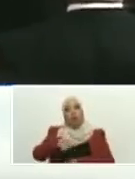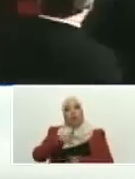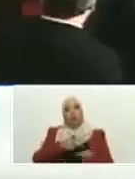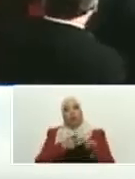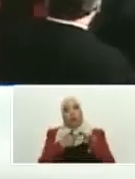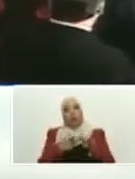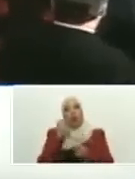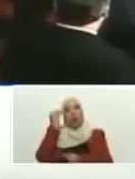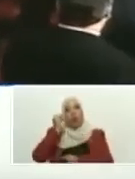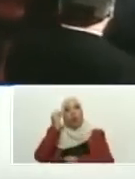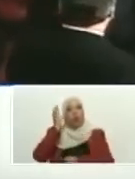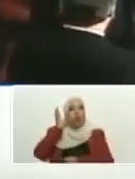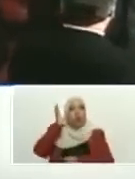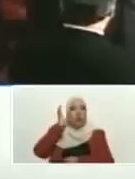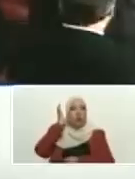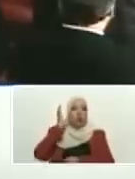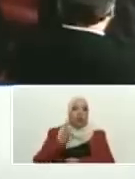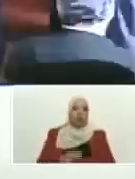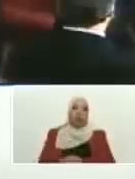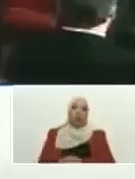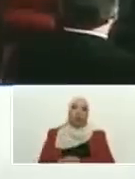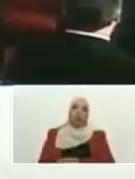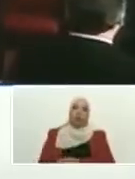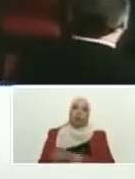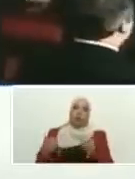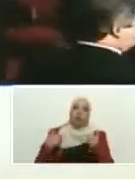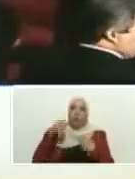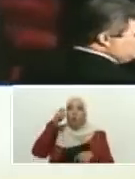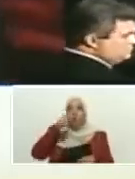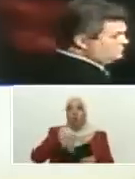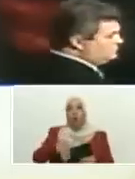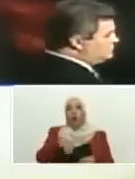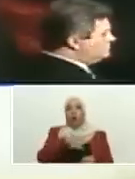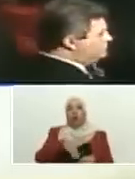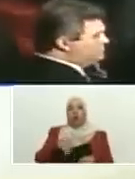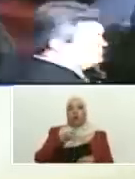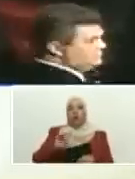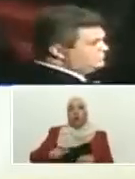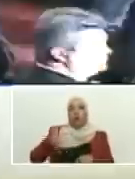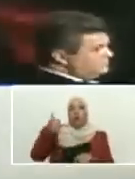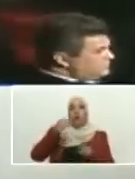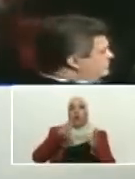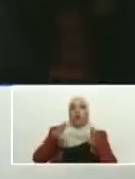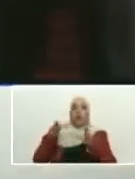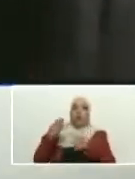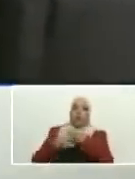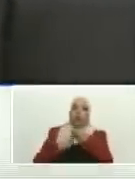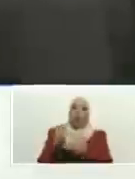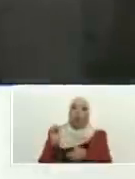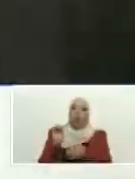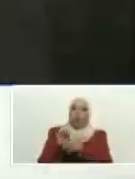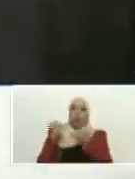con conciencia. Estaba forjando un pueblo organizado y con poder en la mano.